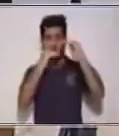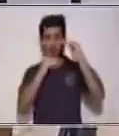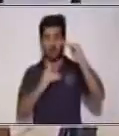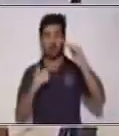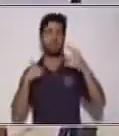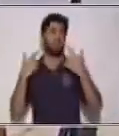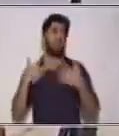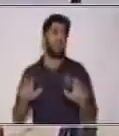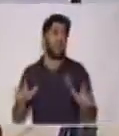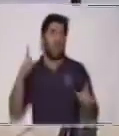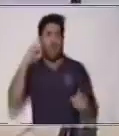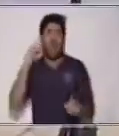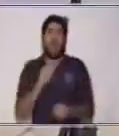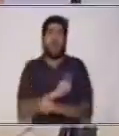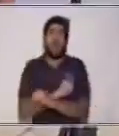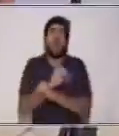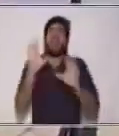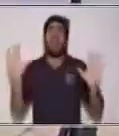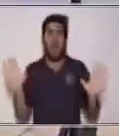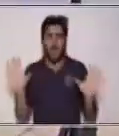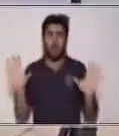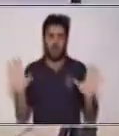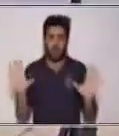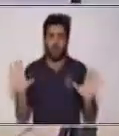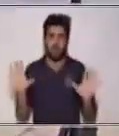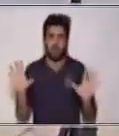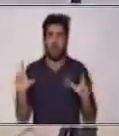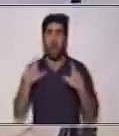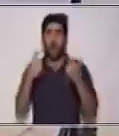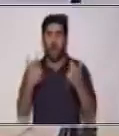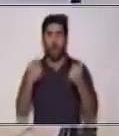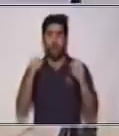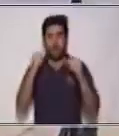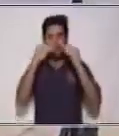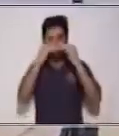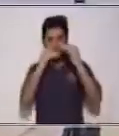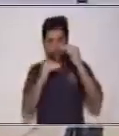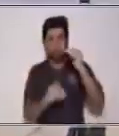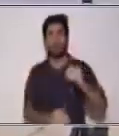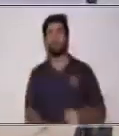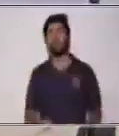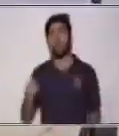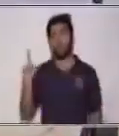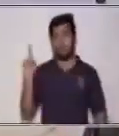que va a quedar más claro este tema. Muy bien, vamos.